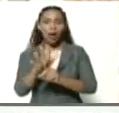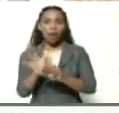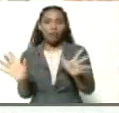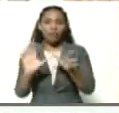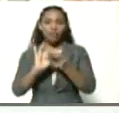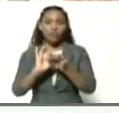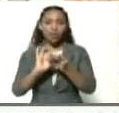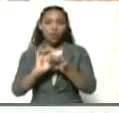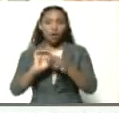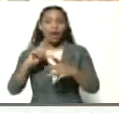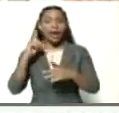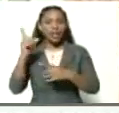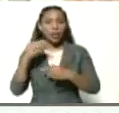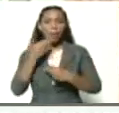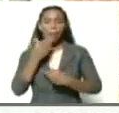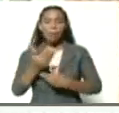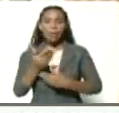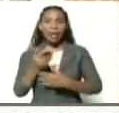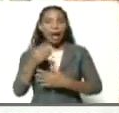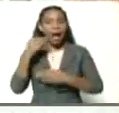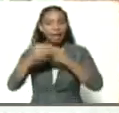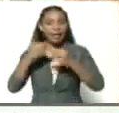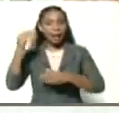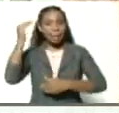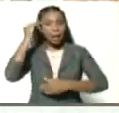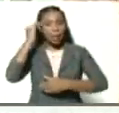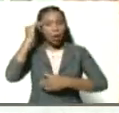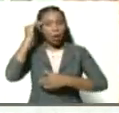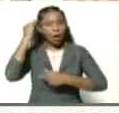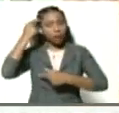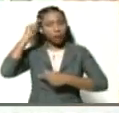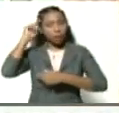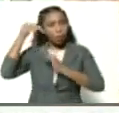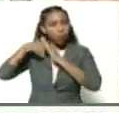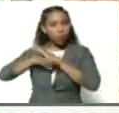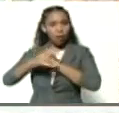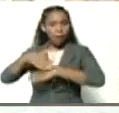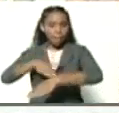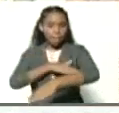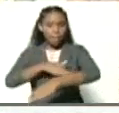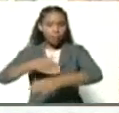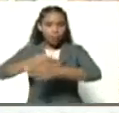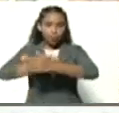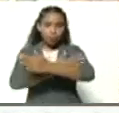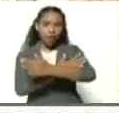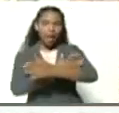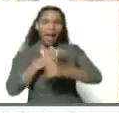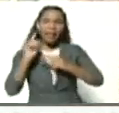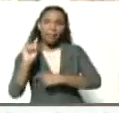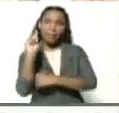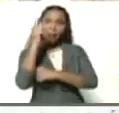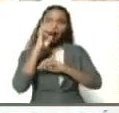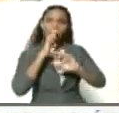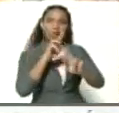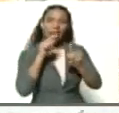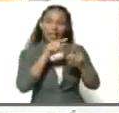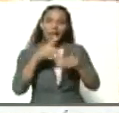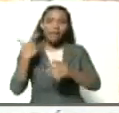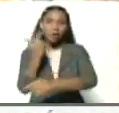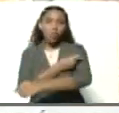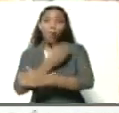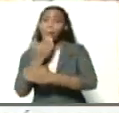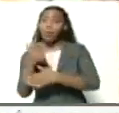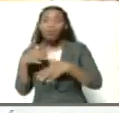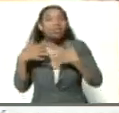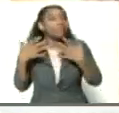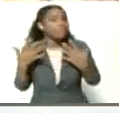linfocitos T, que nos permite adquirir memoria, y la producción de interferón. Esta primera respuesta en estas vacunas lo que va a permitir